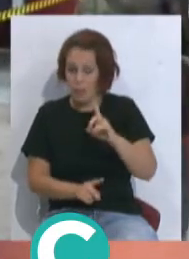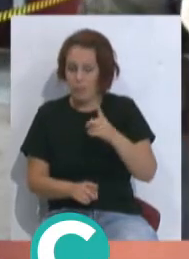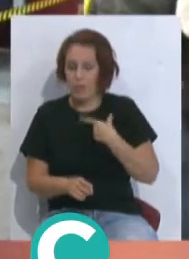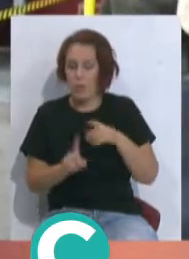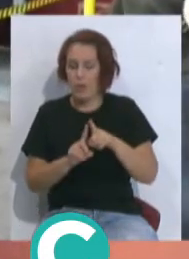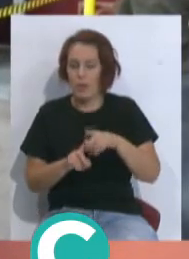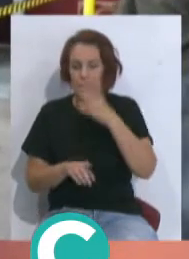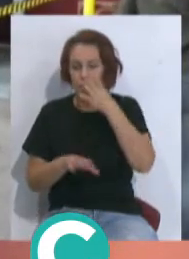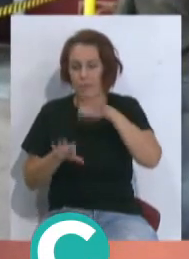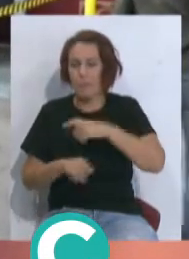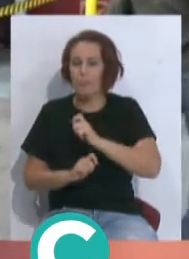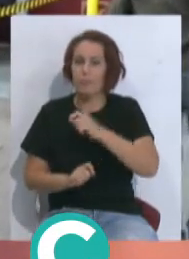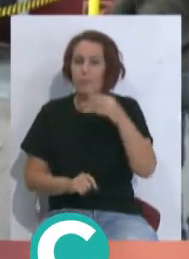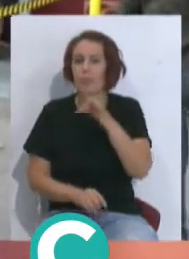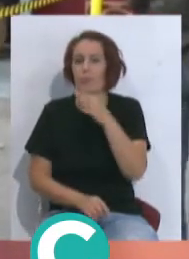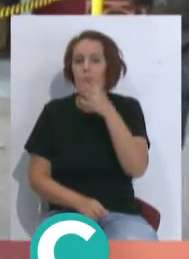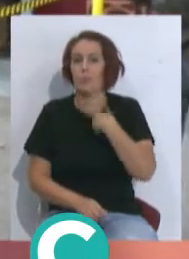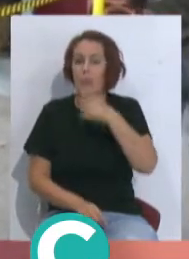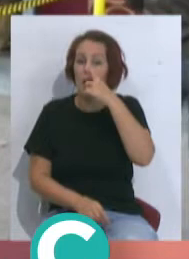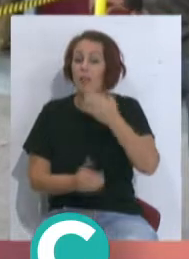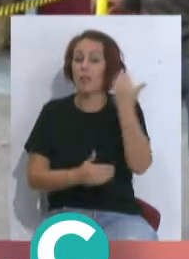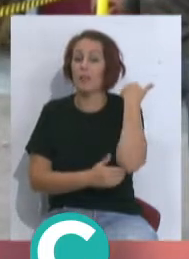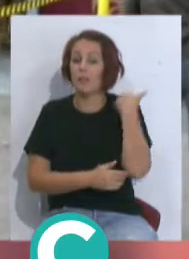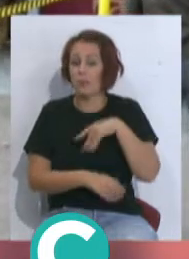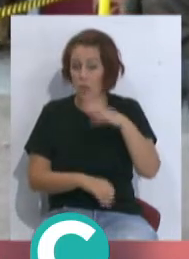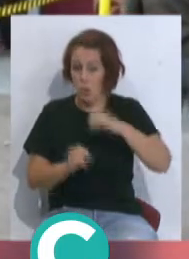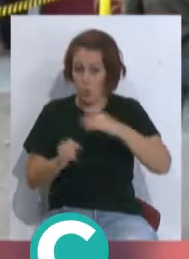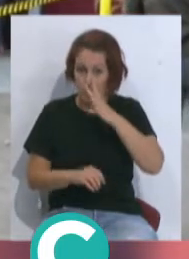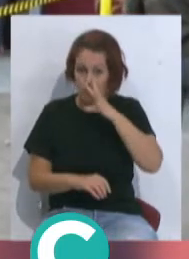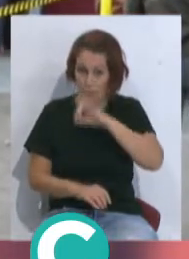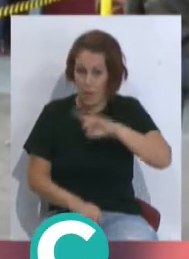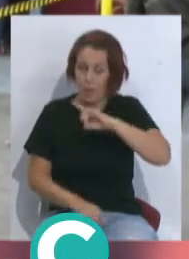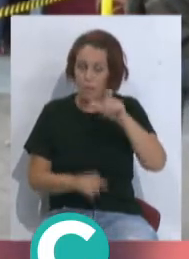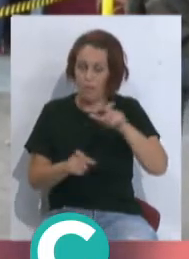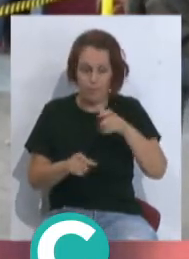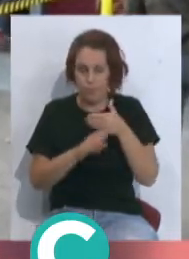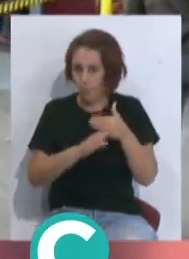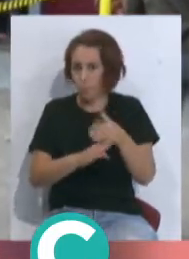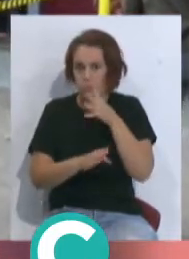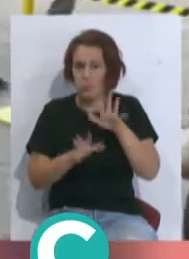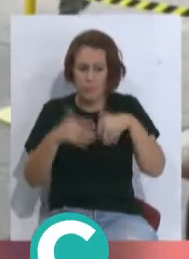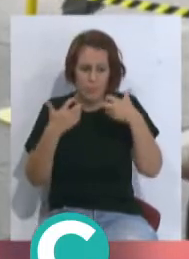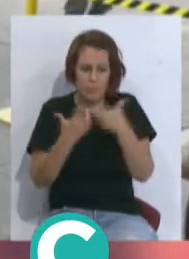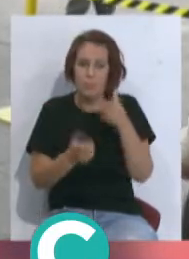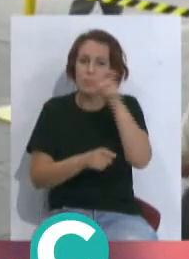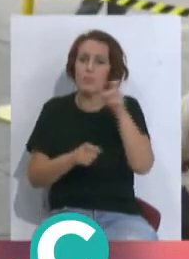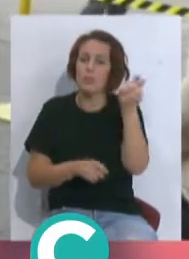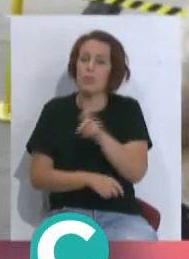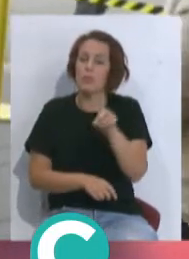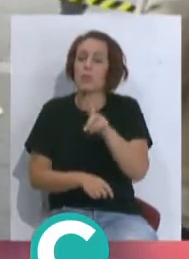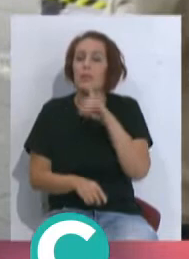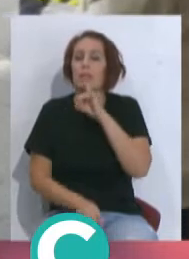carnaval de Cádiz, porque creo que en los últimos años al carnaval de Cádiz y al concurso del Falla le sobraba gente. Y creo que los que no van a venir son